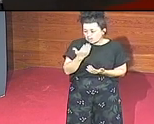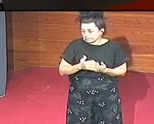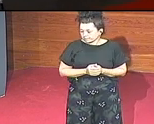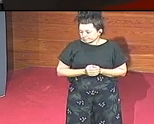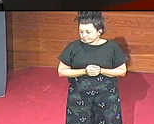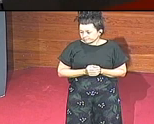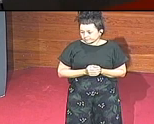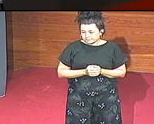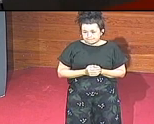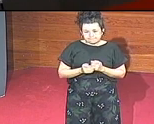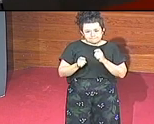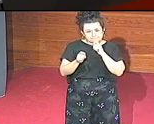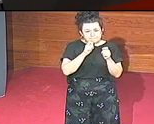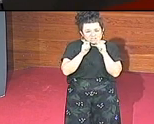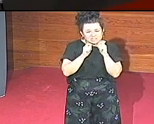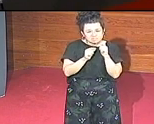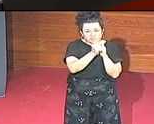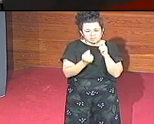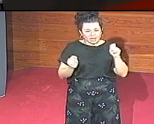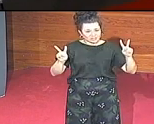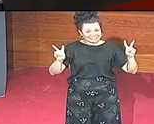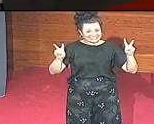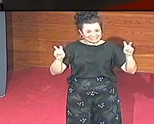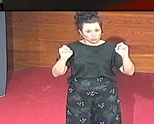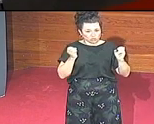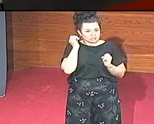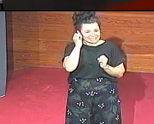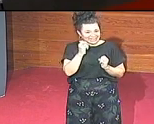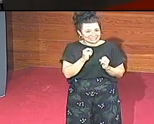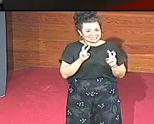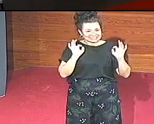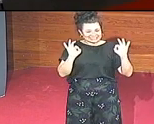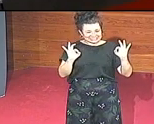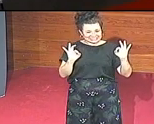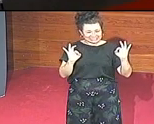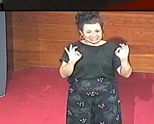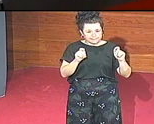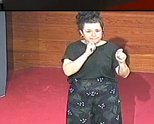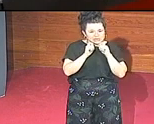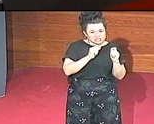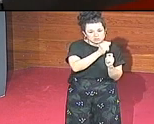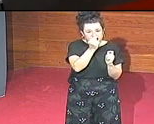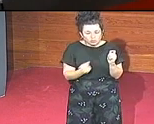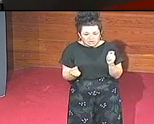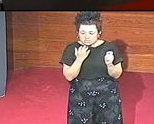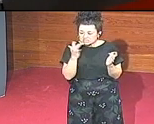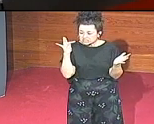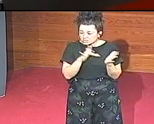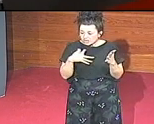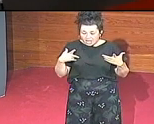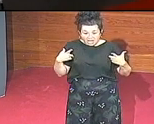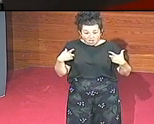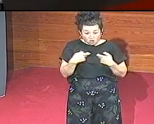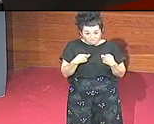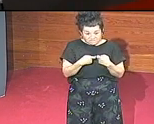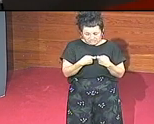periodismo dibujado tenemos titulado l título ha sido dibujado pero mismo dibujados y fuera de conflictos o sea que un saco es